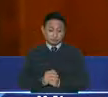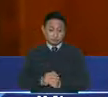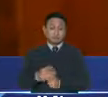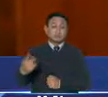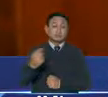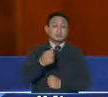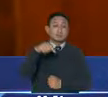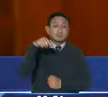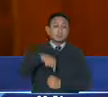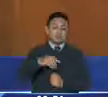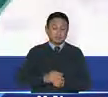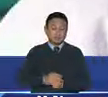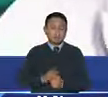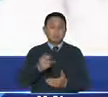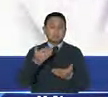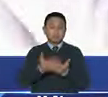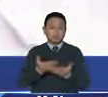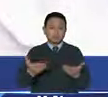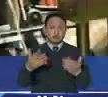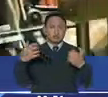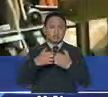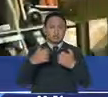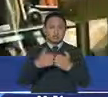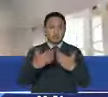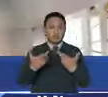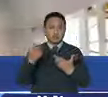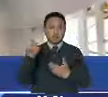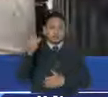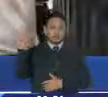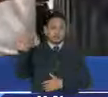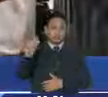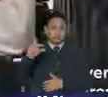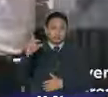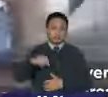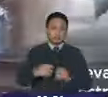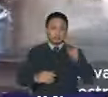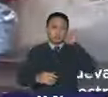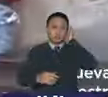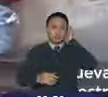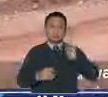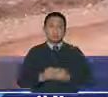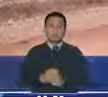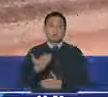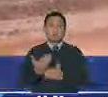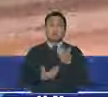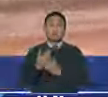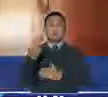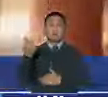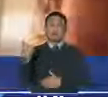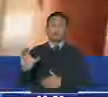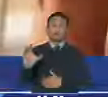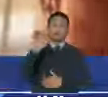las importaciones de maquinaria, sino que estimularemos el arribo de nuevas